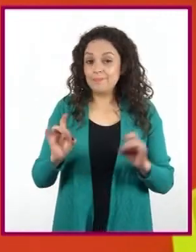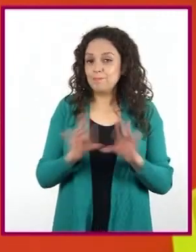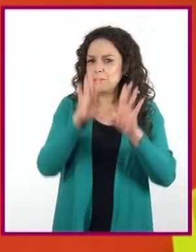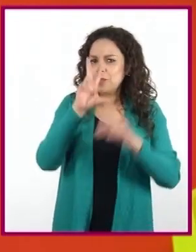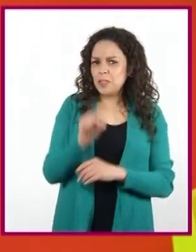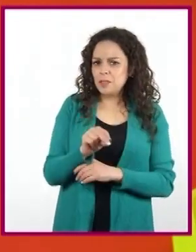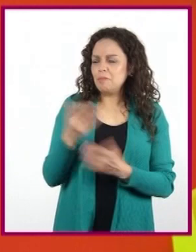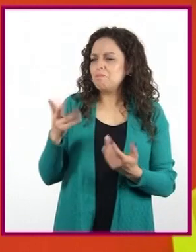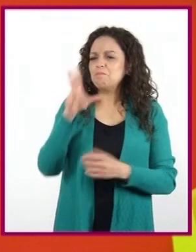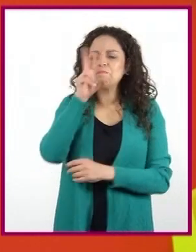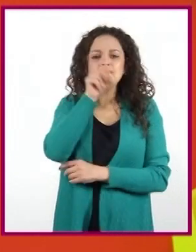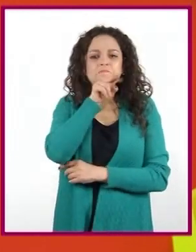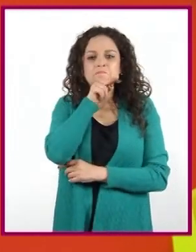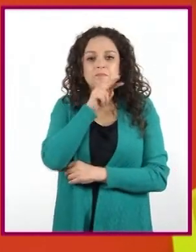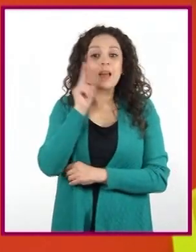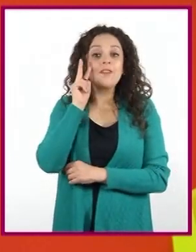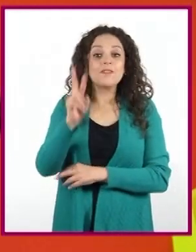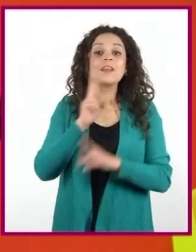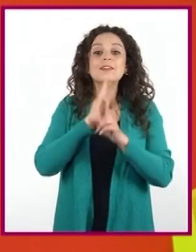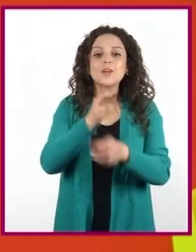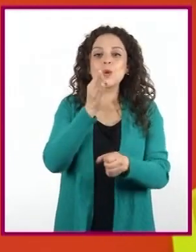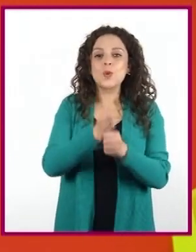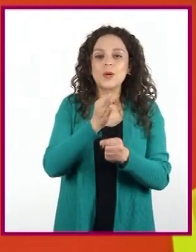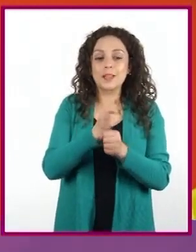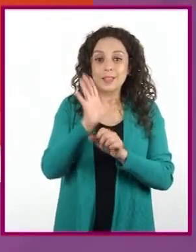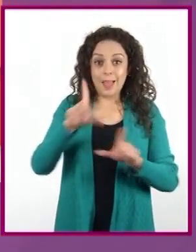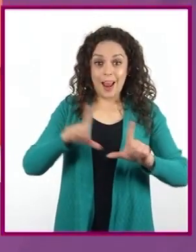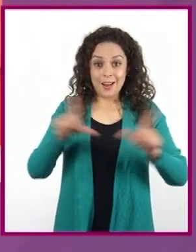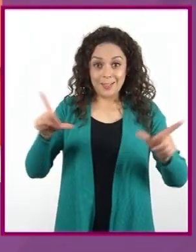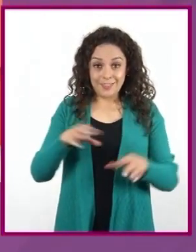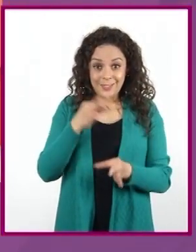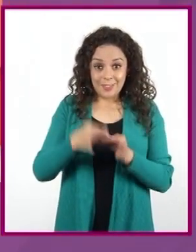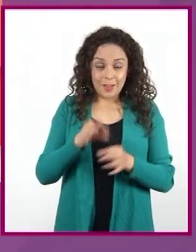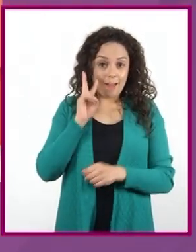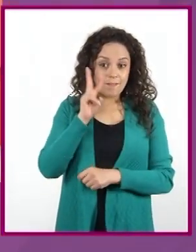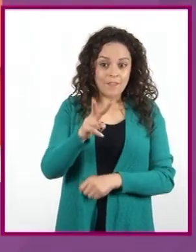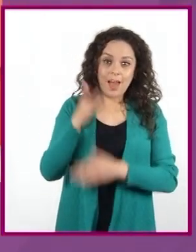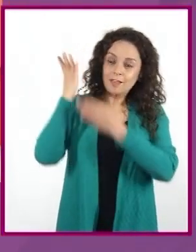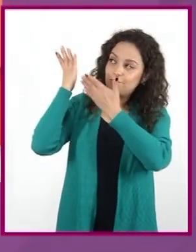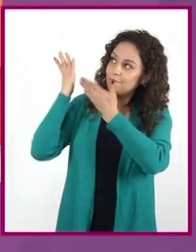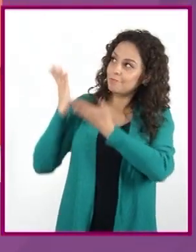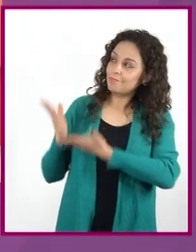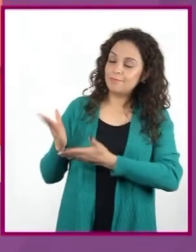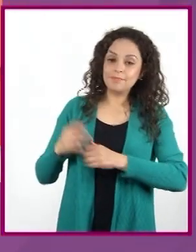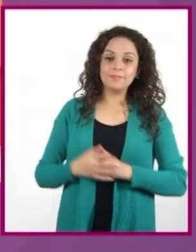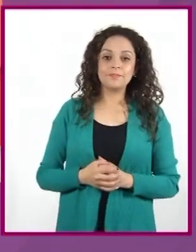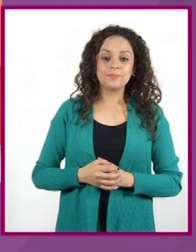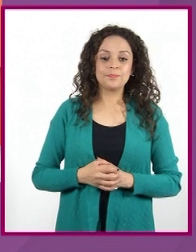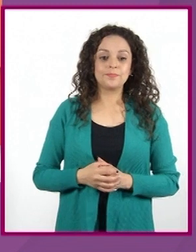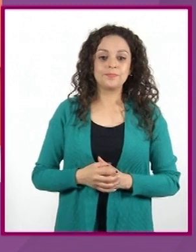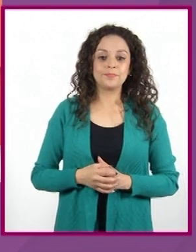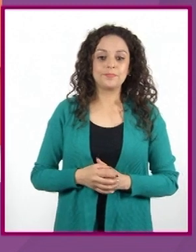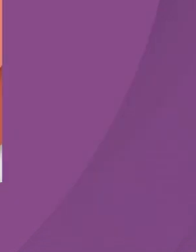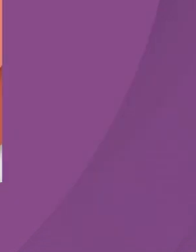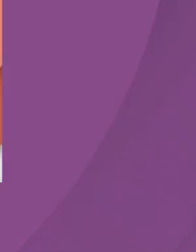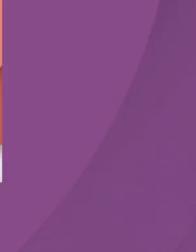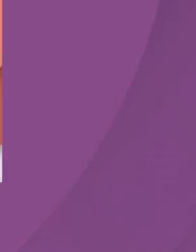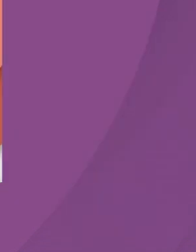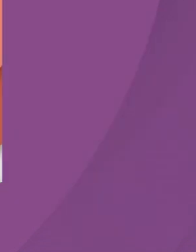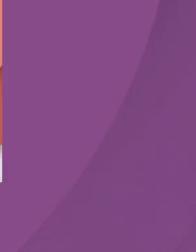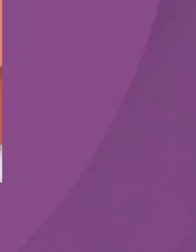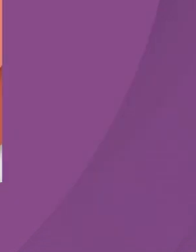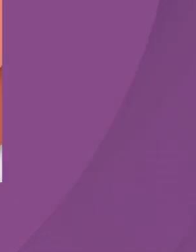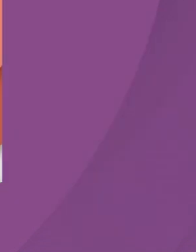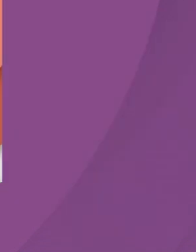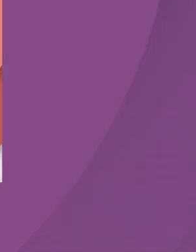se preocupen. Veamos las respuestas. ¿Listas y listos? Es un acuerdo de voluntades entre dos o más personas que